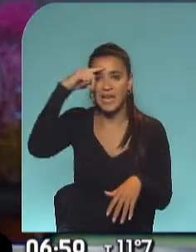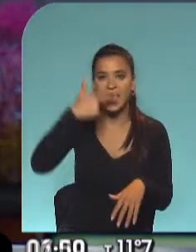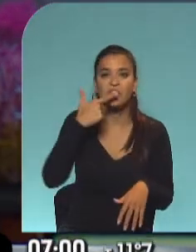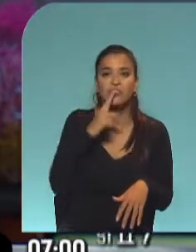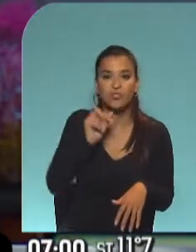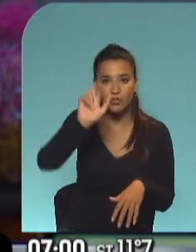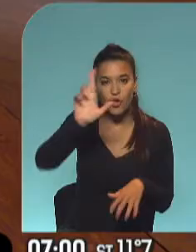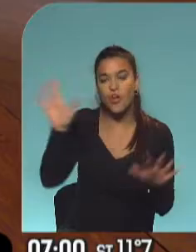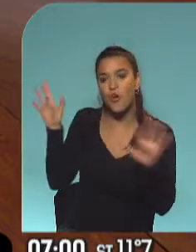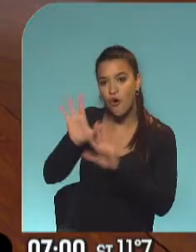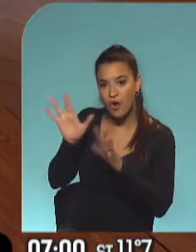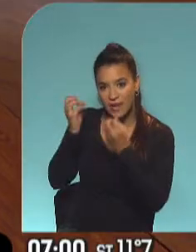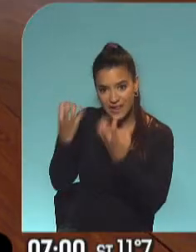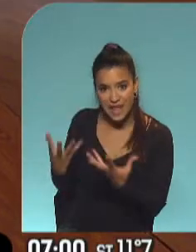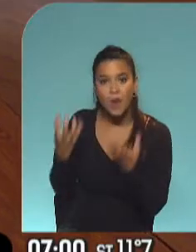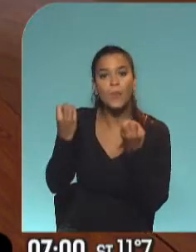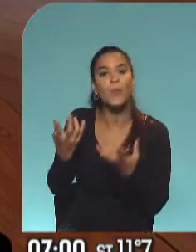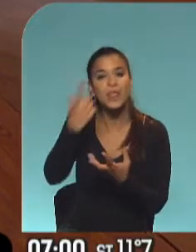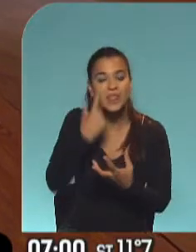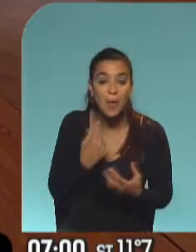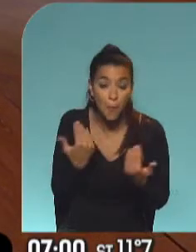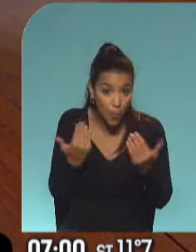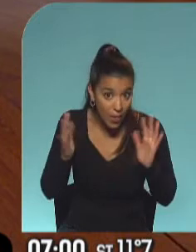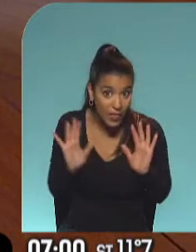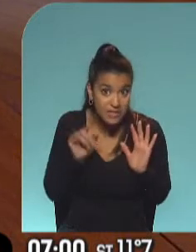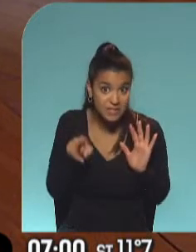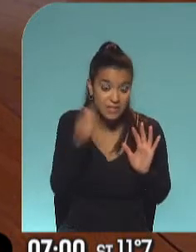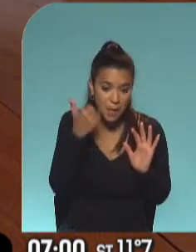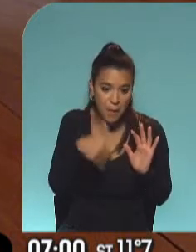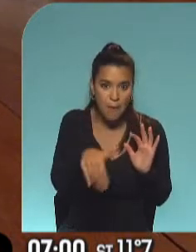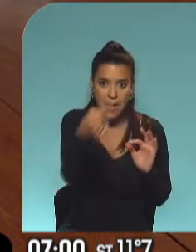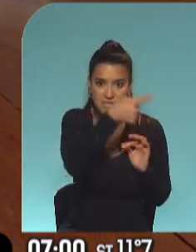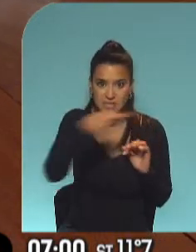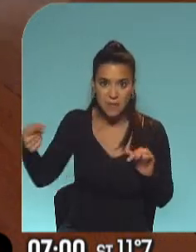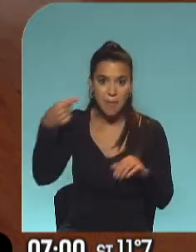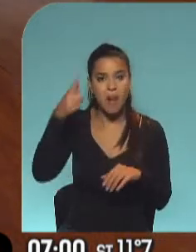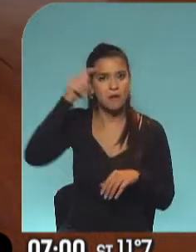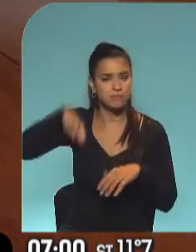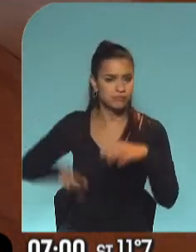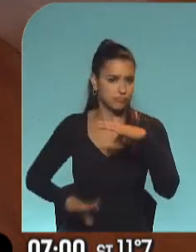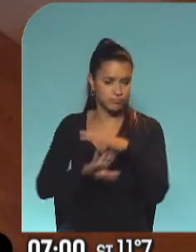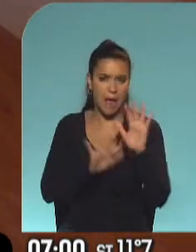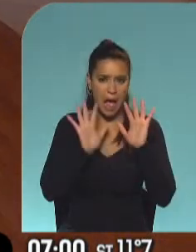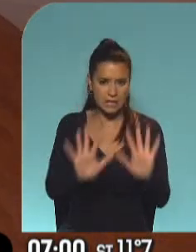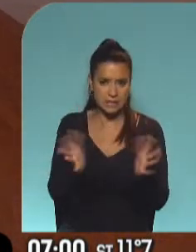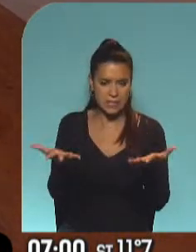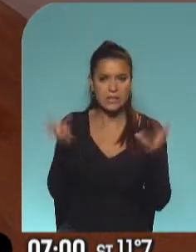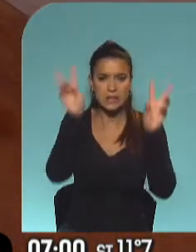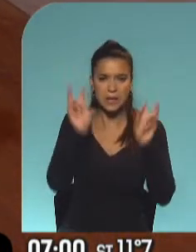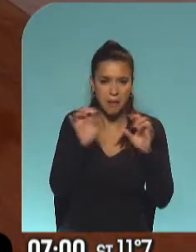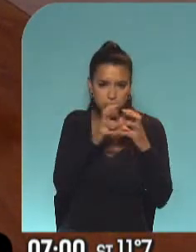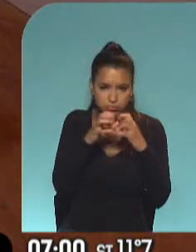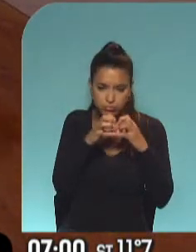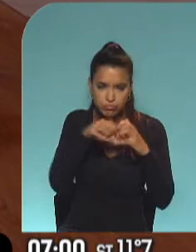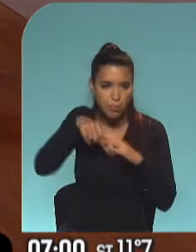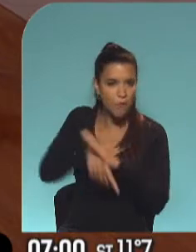Espósito, saludamos a Néstor. ¿Qué tal, Néstor? Buen día. ¿Cabe la posibilidad que ya esta semana el Máximo Tribunal de Justicia tome el tema y lo trate a fondo?